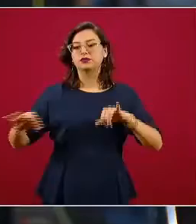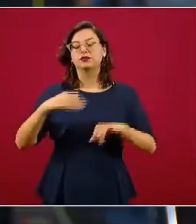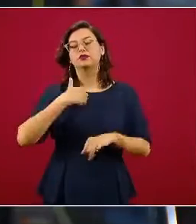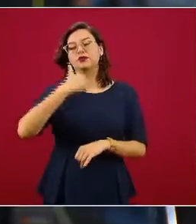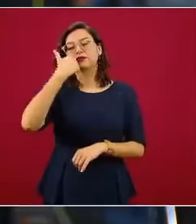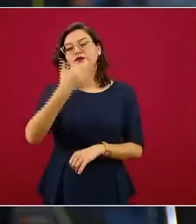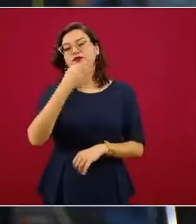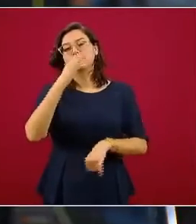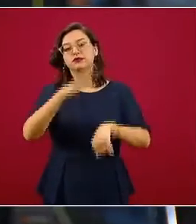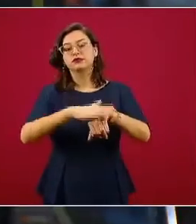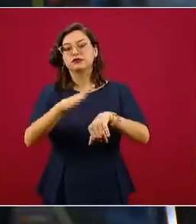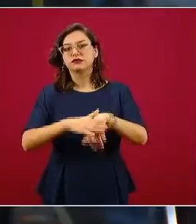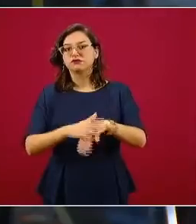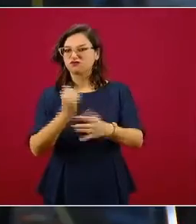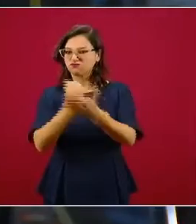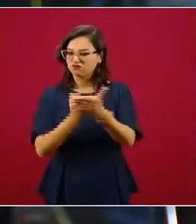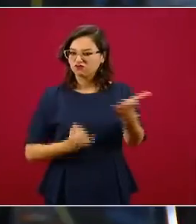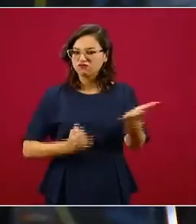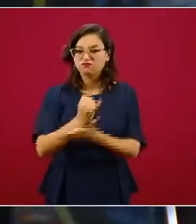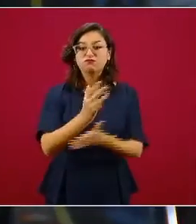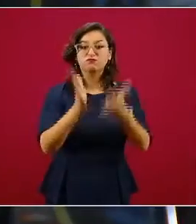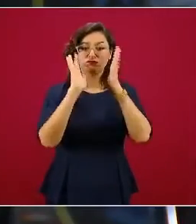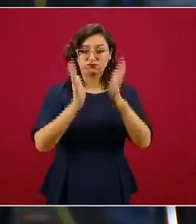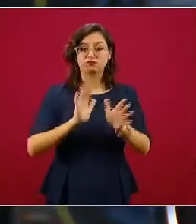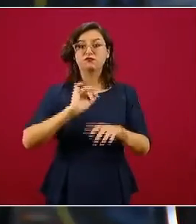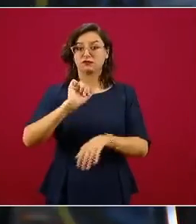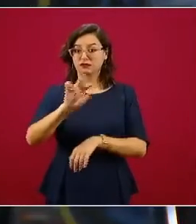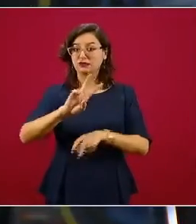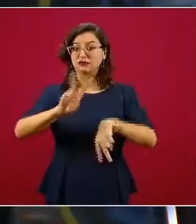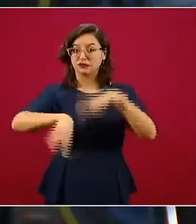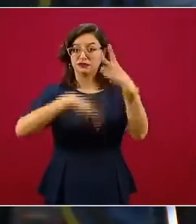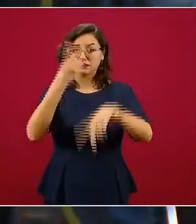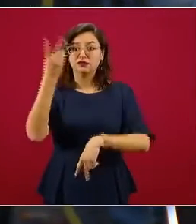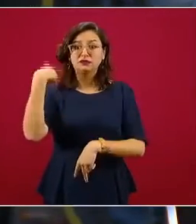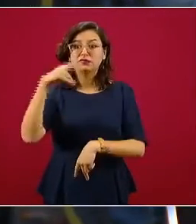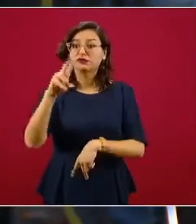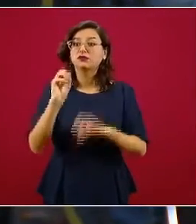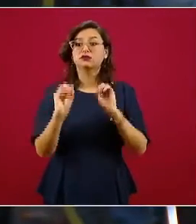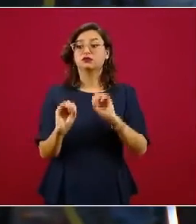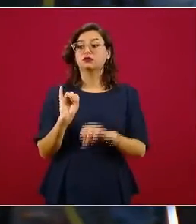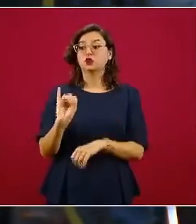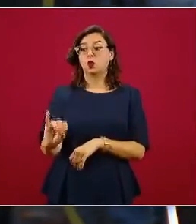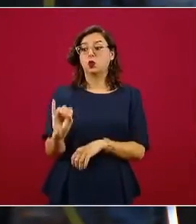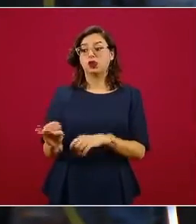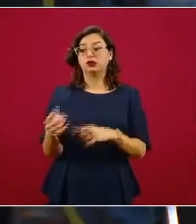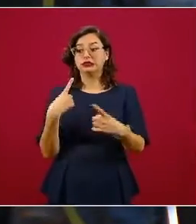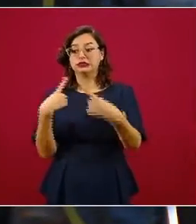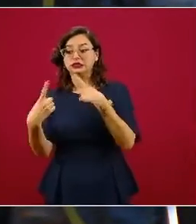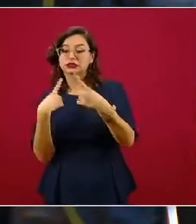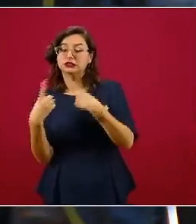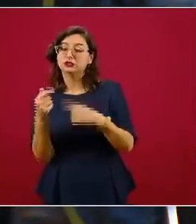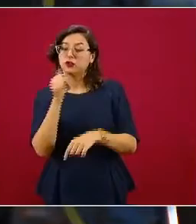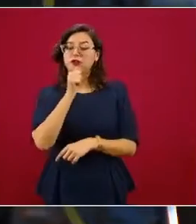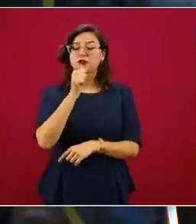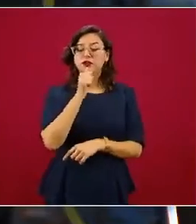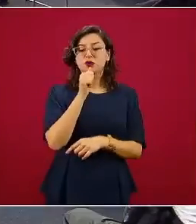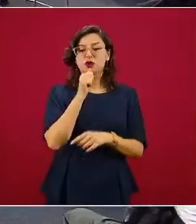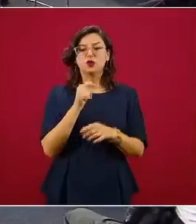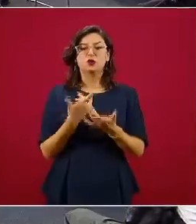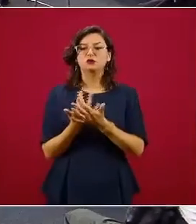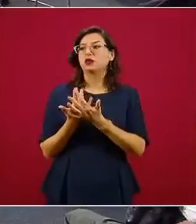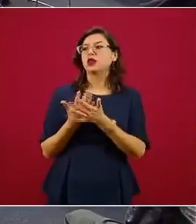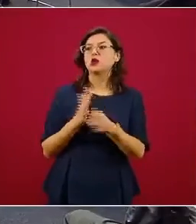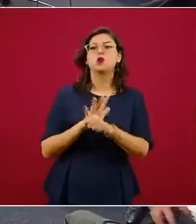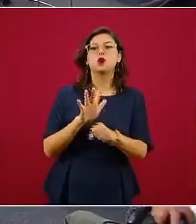es una decisión tomada o todavía van a valorarlo en la reunión del jueves? ¿Qué es lo que estaríamos esperando?